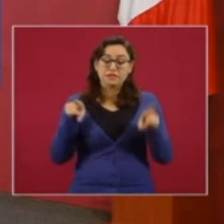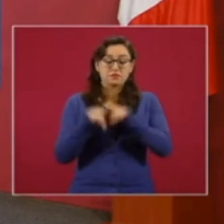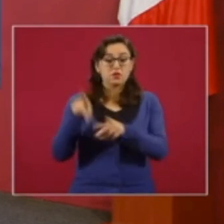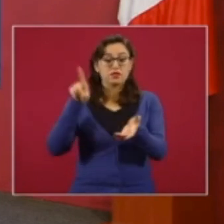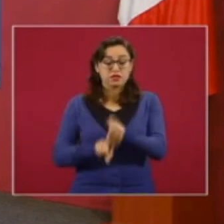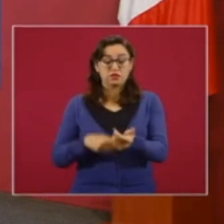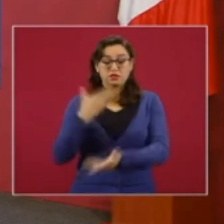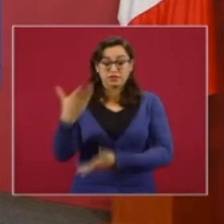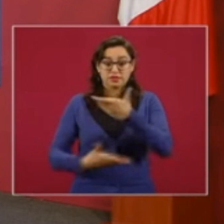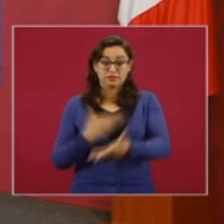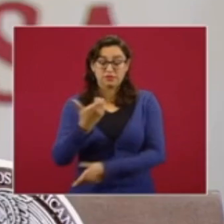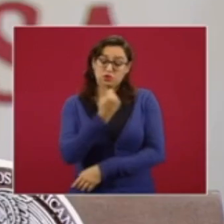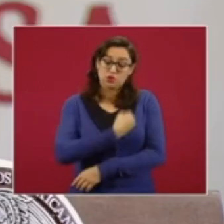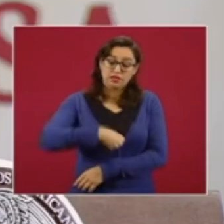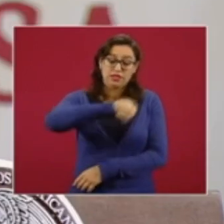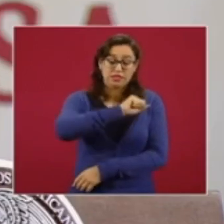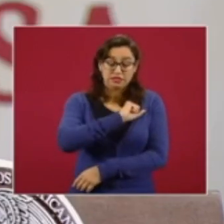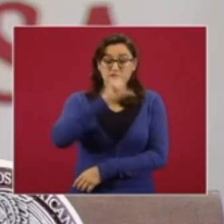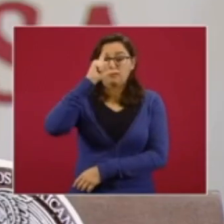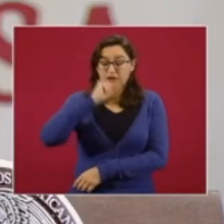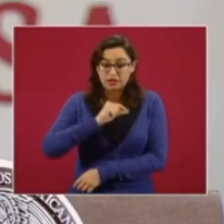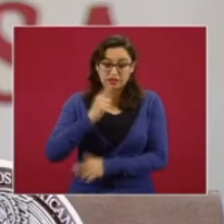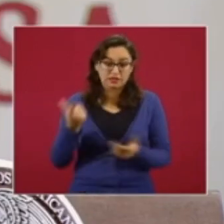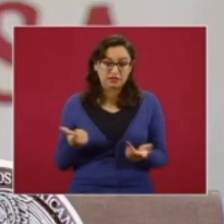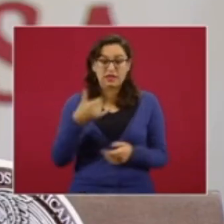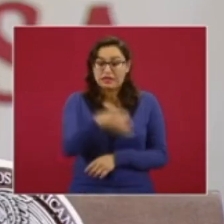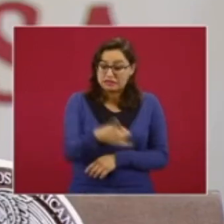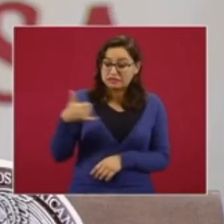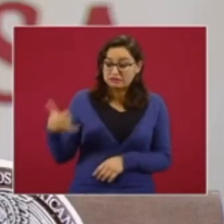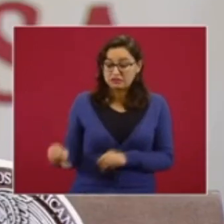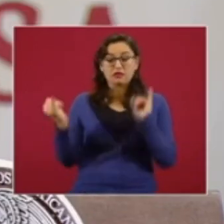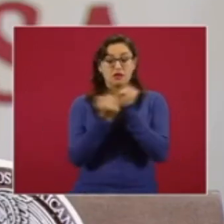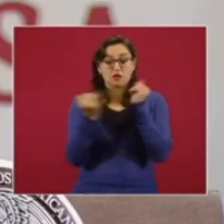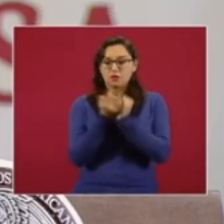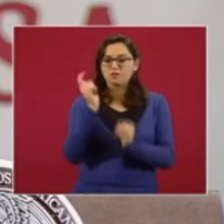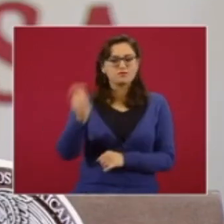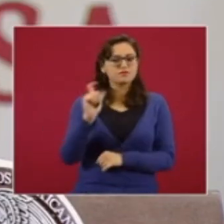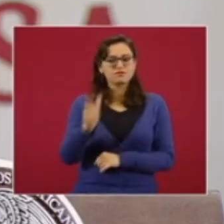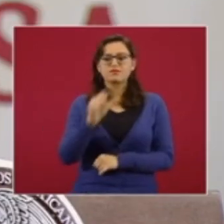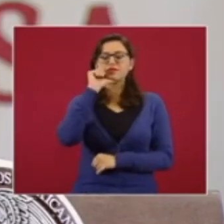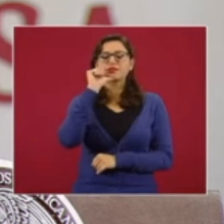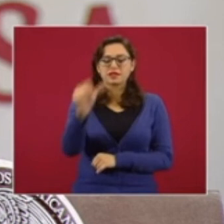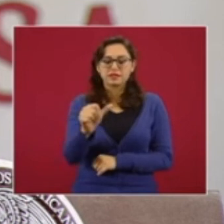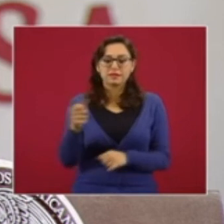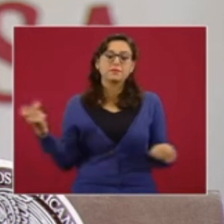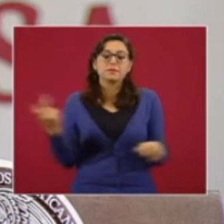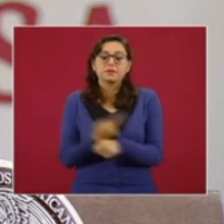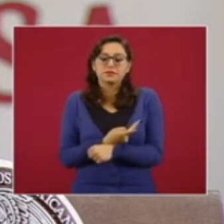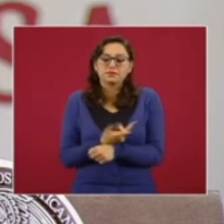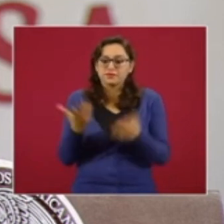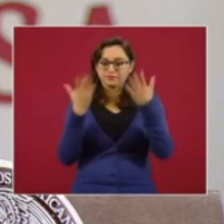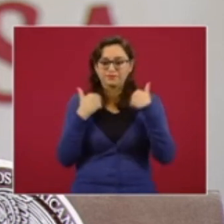salud y evaden las cuotas del infonavit reduciendo así los créditos de vivienda